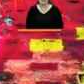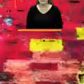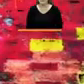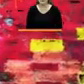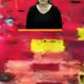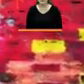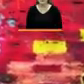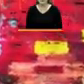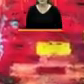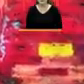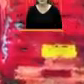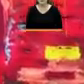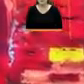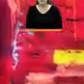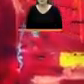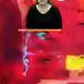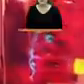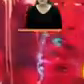dupla...